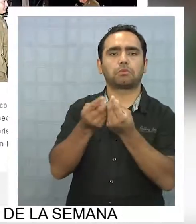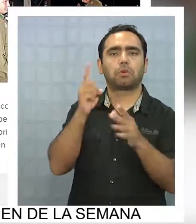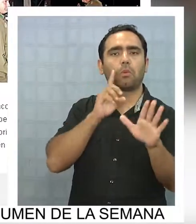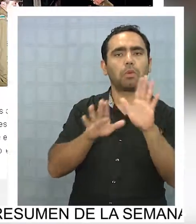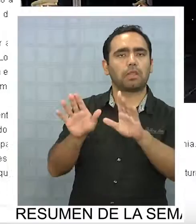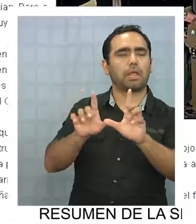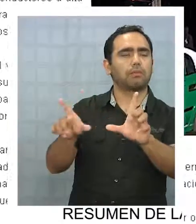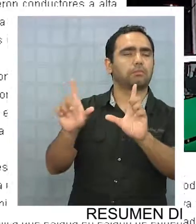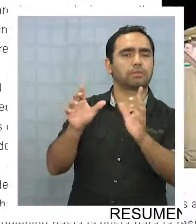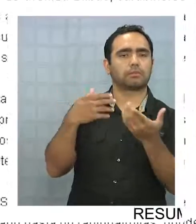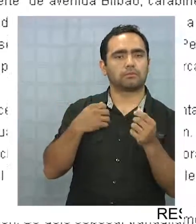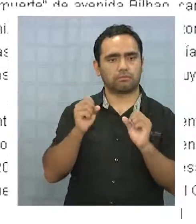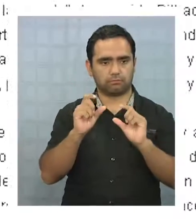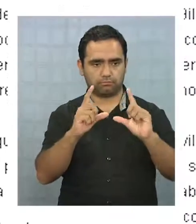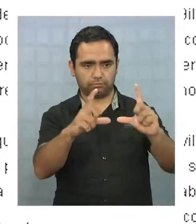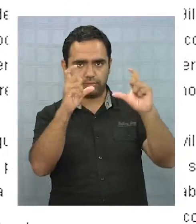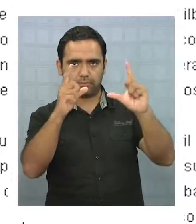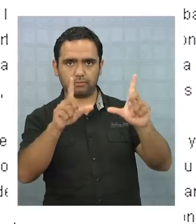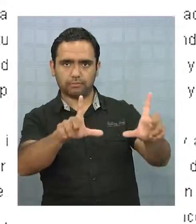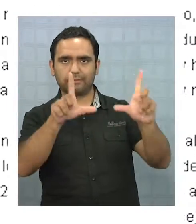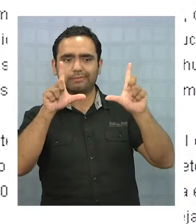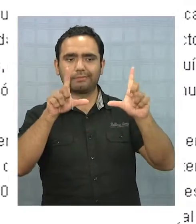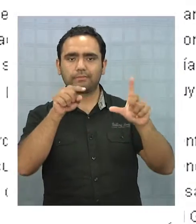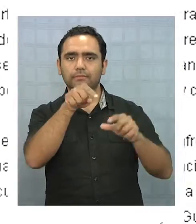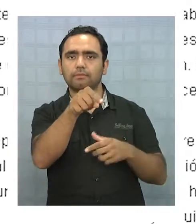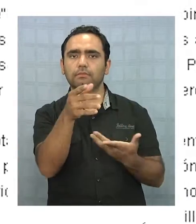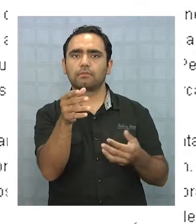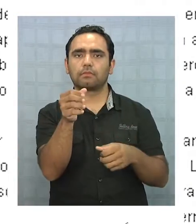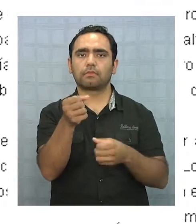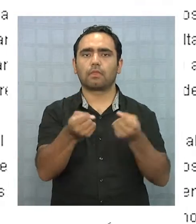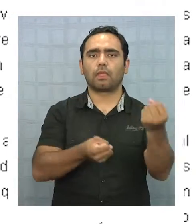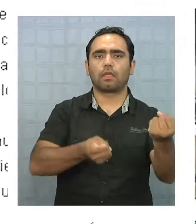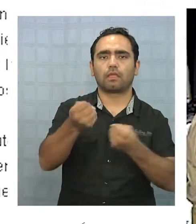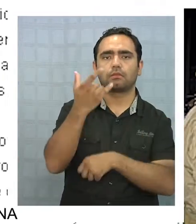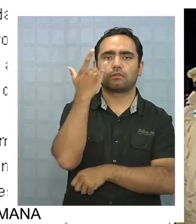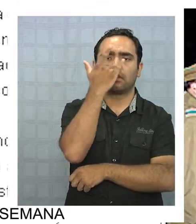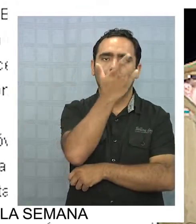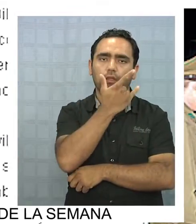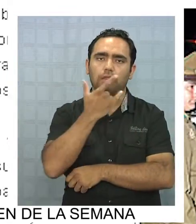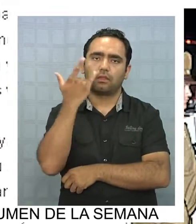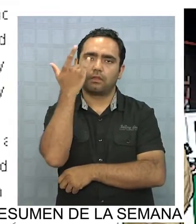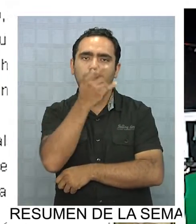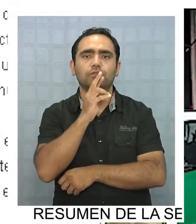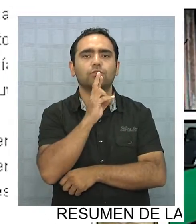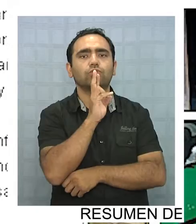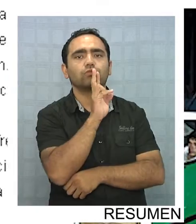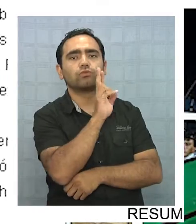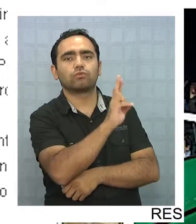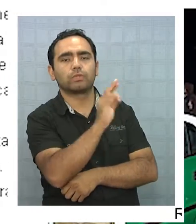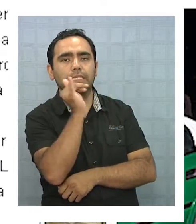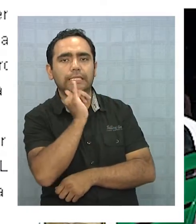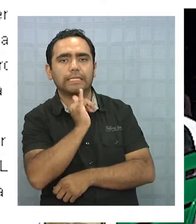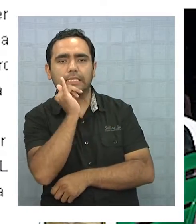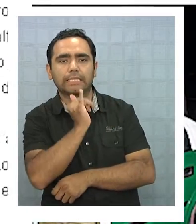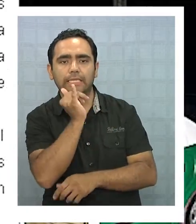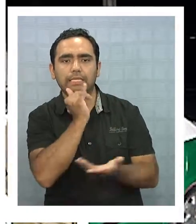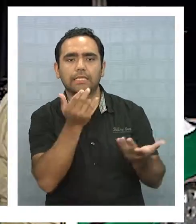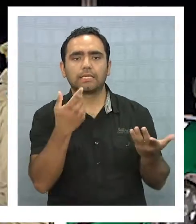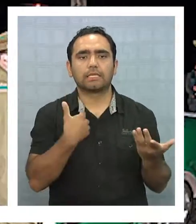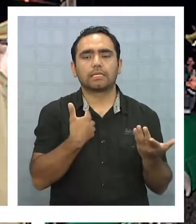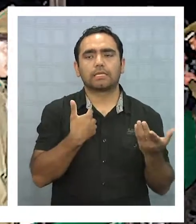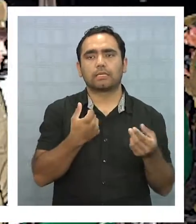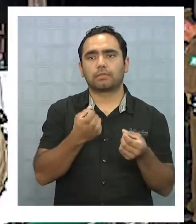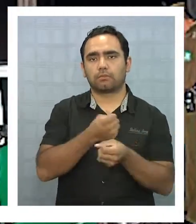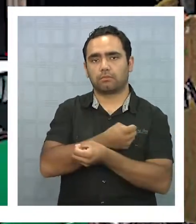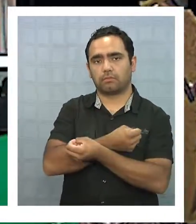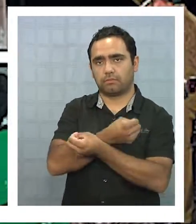existía, fue sorprendido manejando en estado de ebriedad por el sector sur de la ciudad. Según publicaciones de la